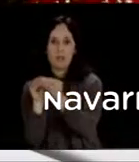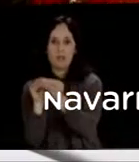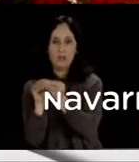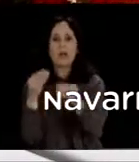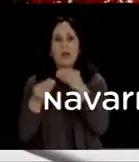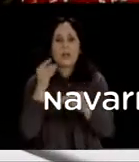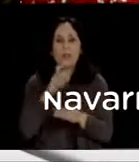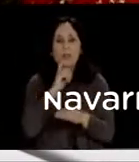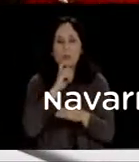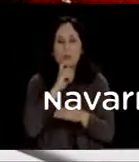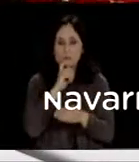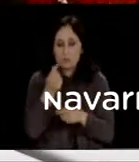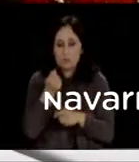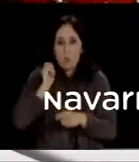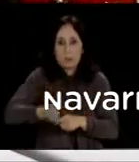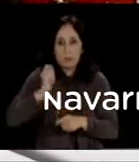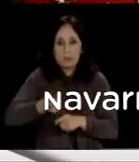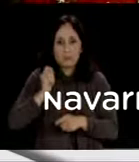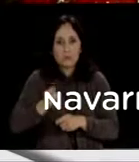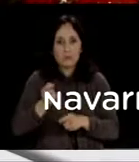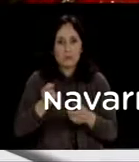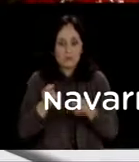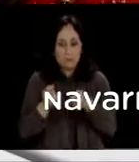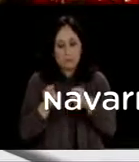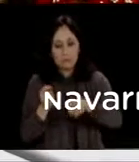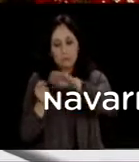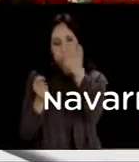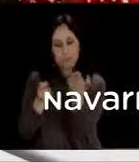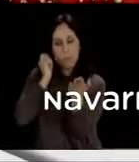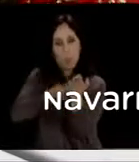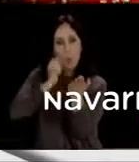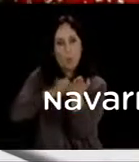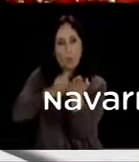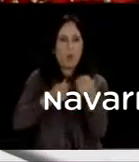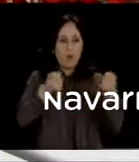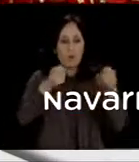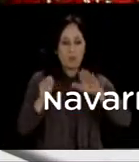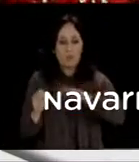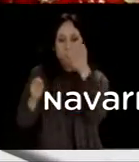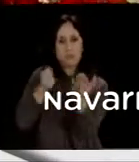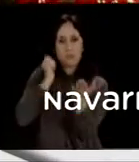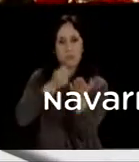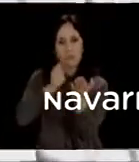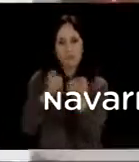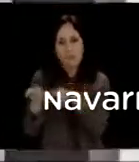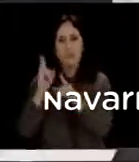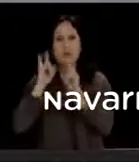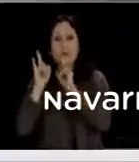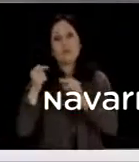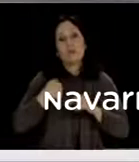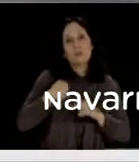le pegaban al culo de la sartén y al culo de la perola. Entonces, claro, hacían ruido y nosotros también.